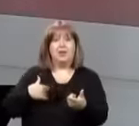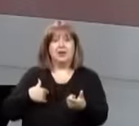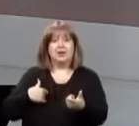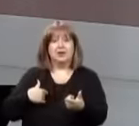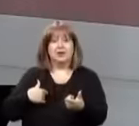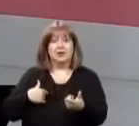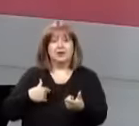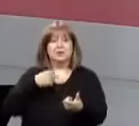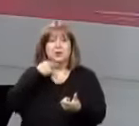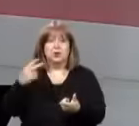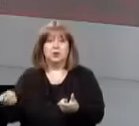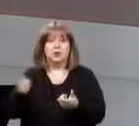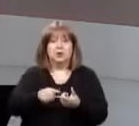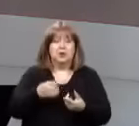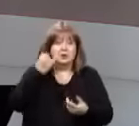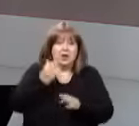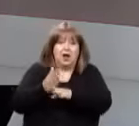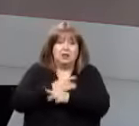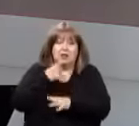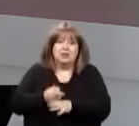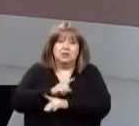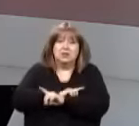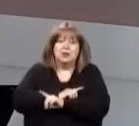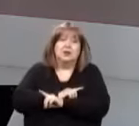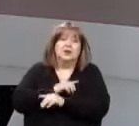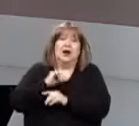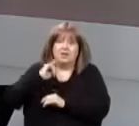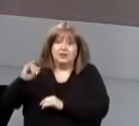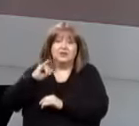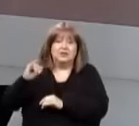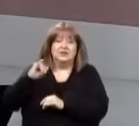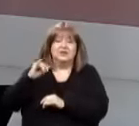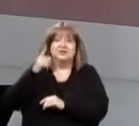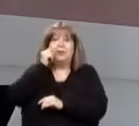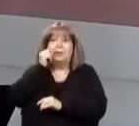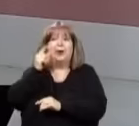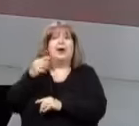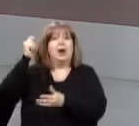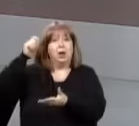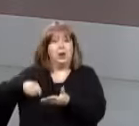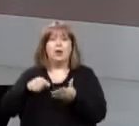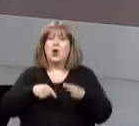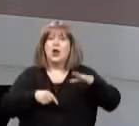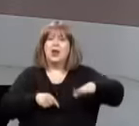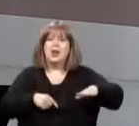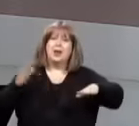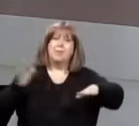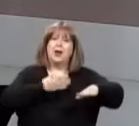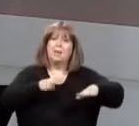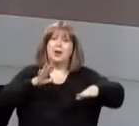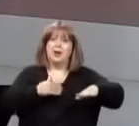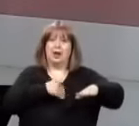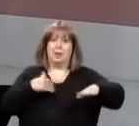tenía antecedentes de haberlo maltratado, sumado a las entradas y salidas a los hospitales, decenas, cientos de